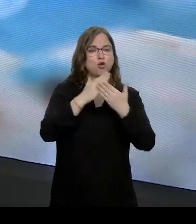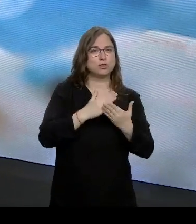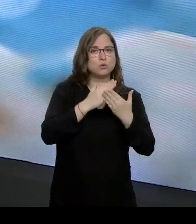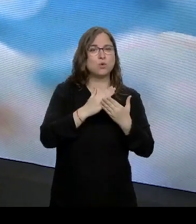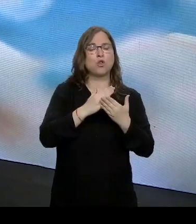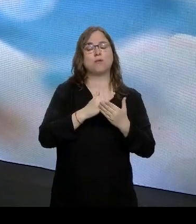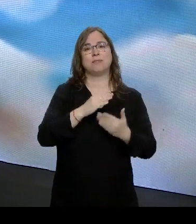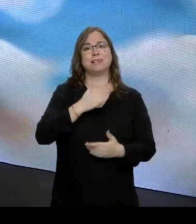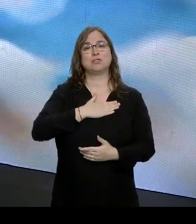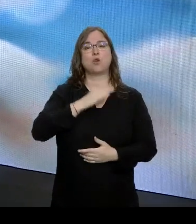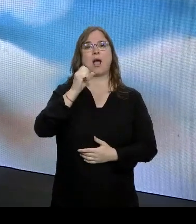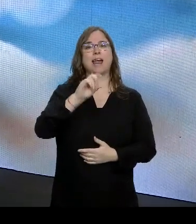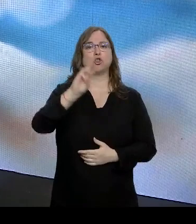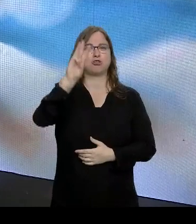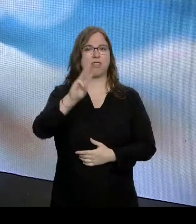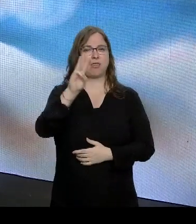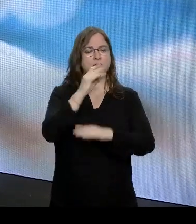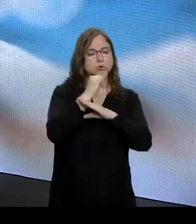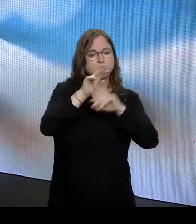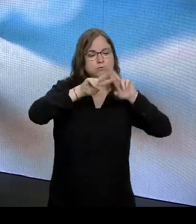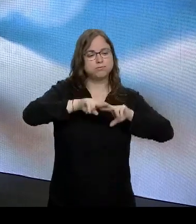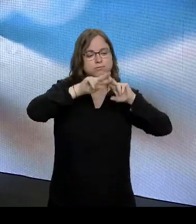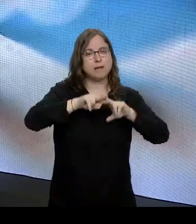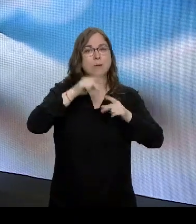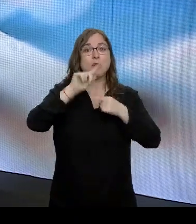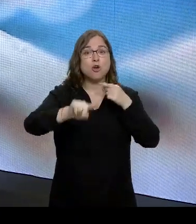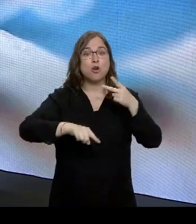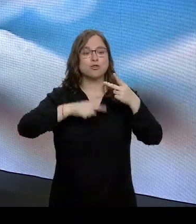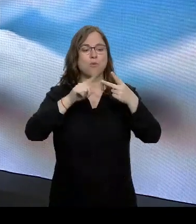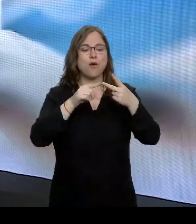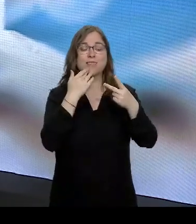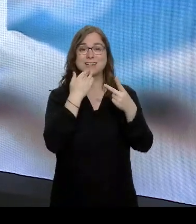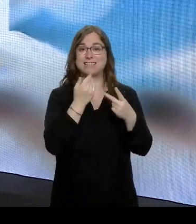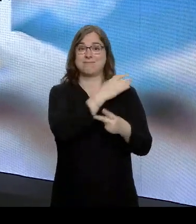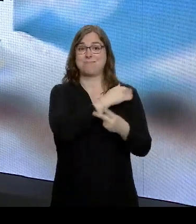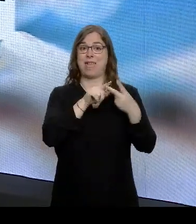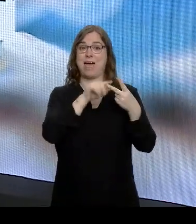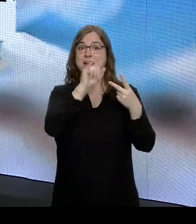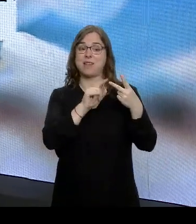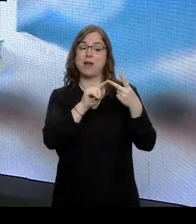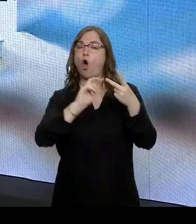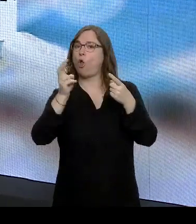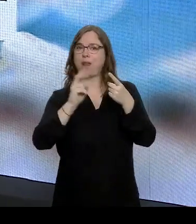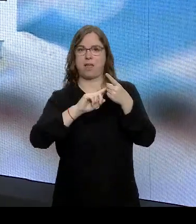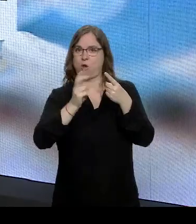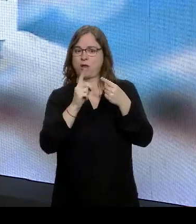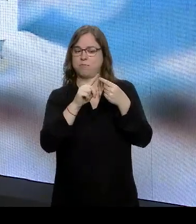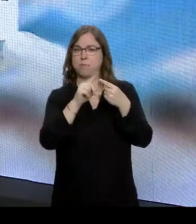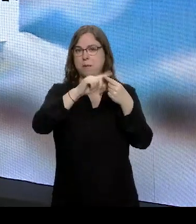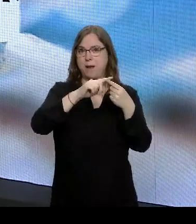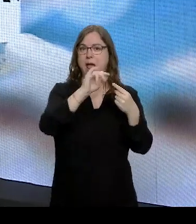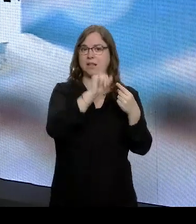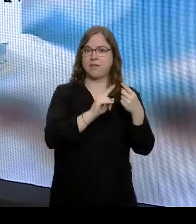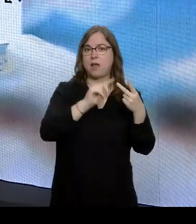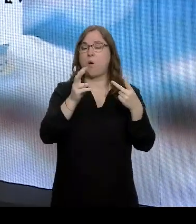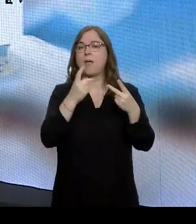Carlos III. Se están analizando los efectos de administrar la segunda dosis de otra vacuna que no sea la de AstraZeneca. Hemos hablado